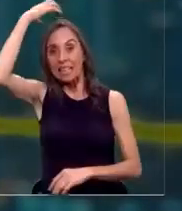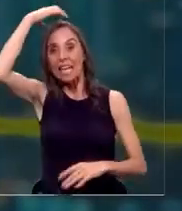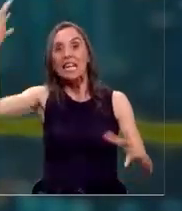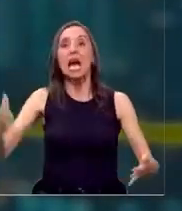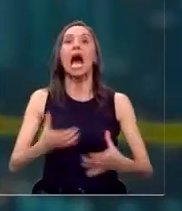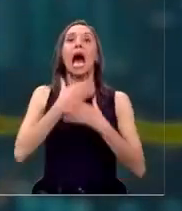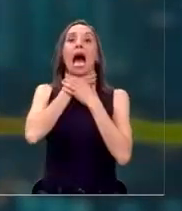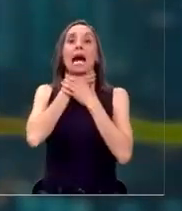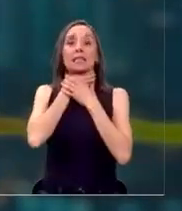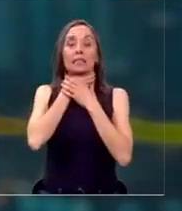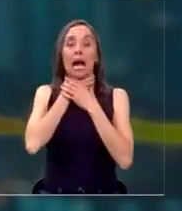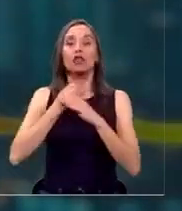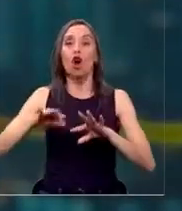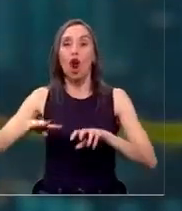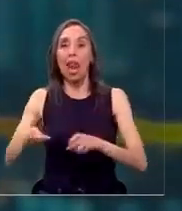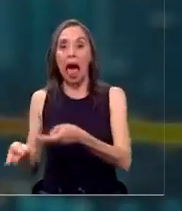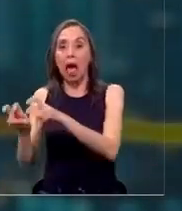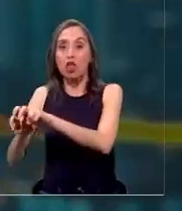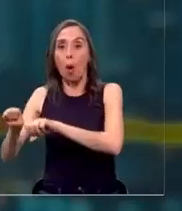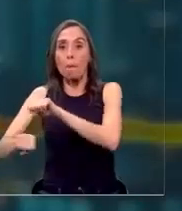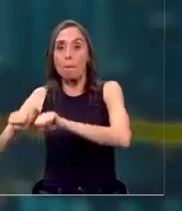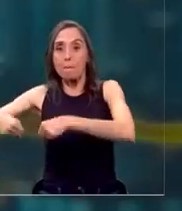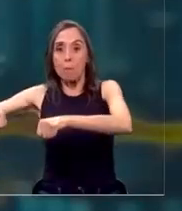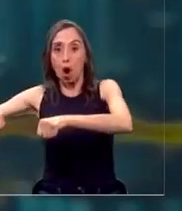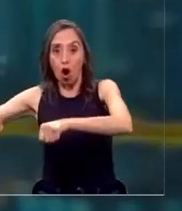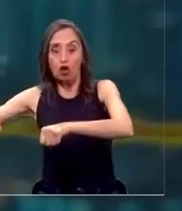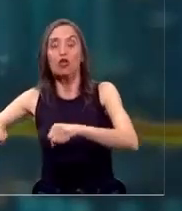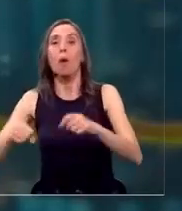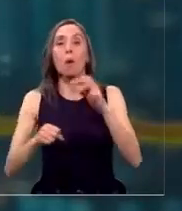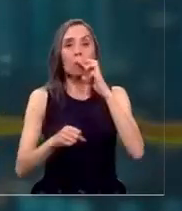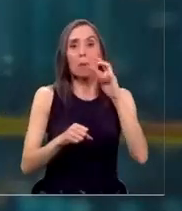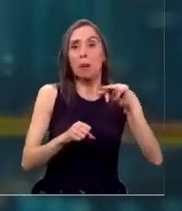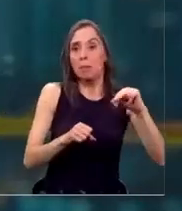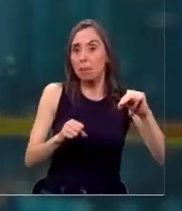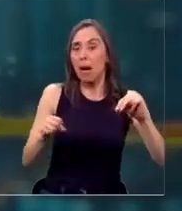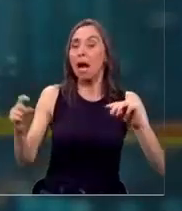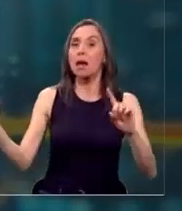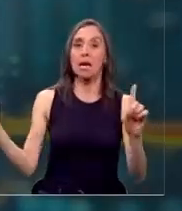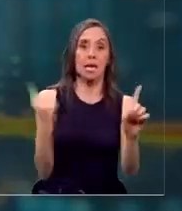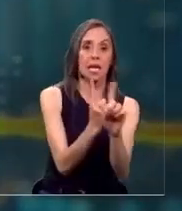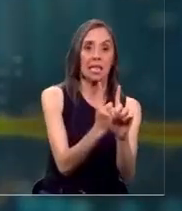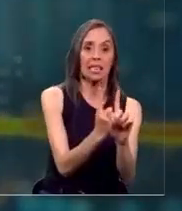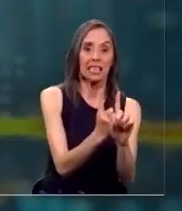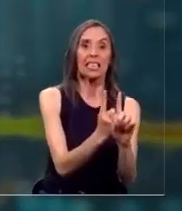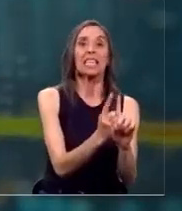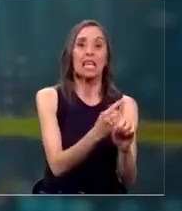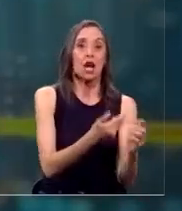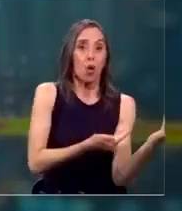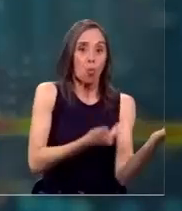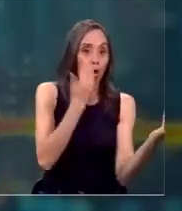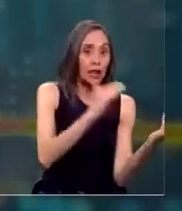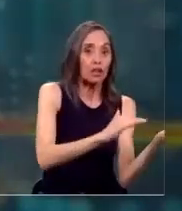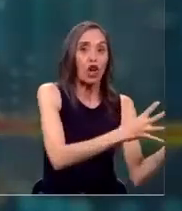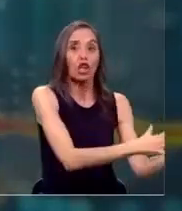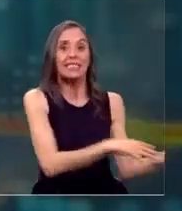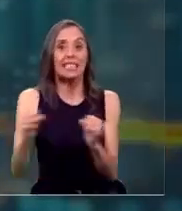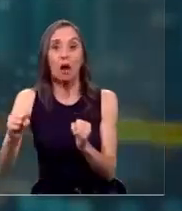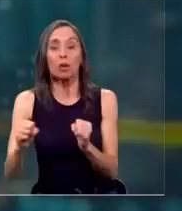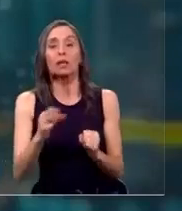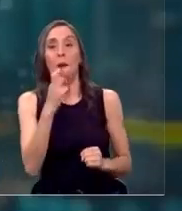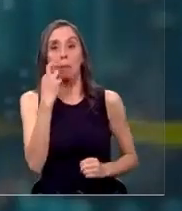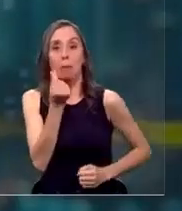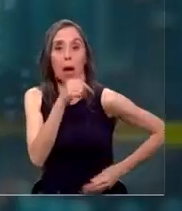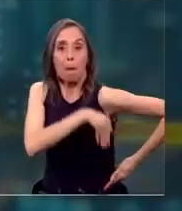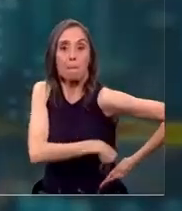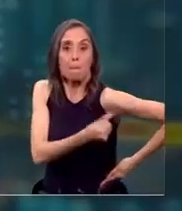delincuentes aparecieron en una moto y amenazaron incluso con secuestrar al niño para que su padre les entregara un bolso donde llevaba dinero